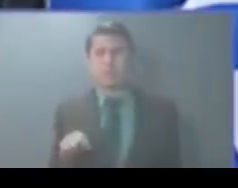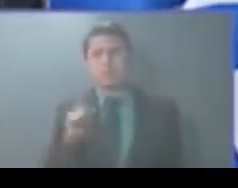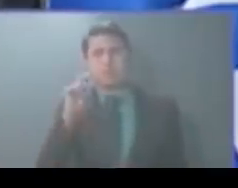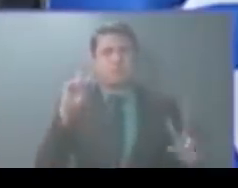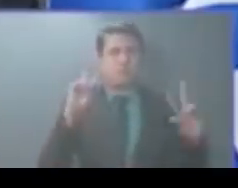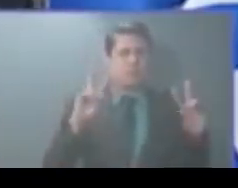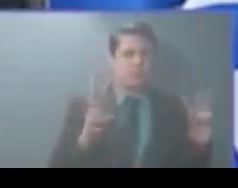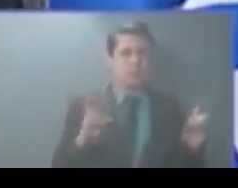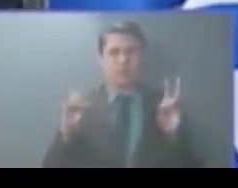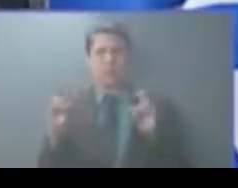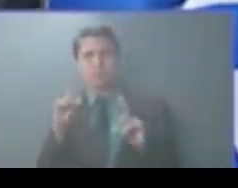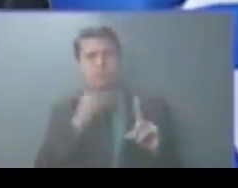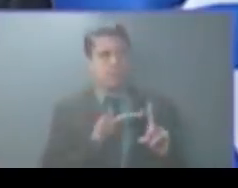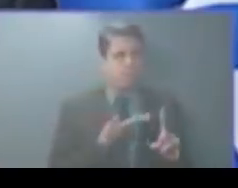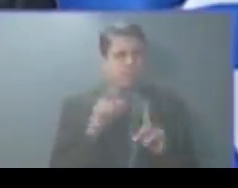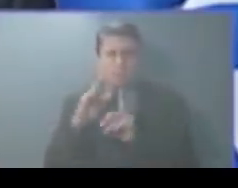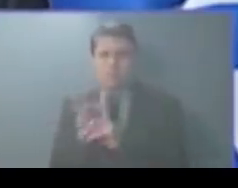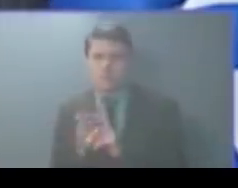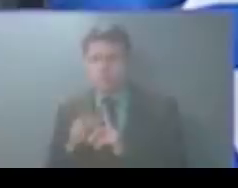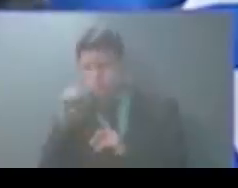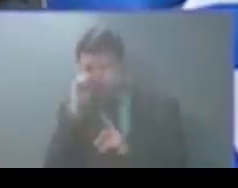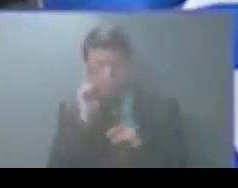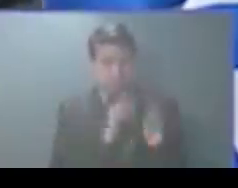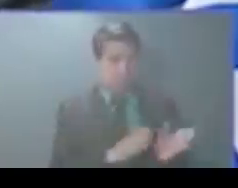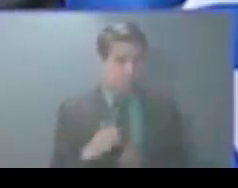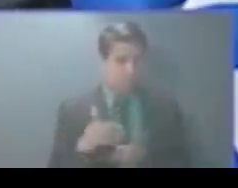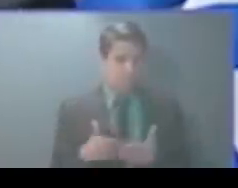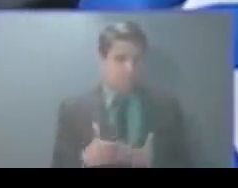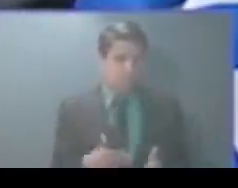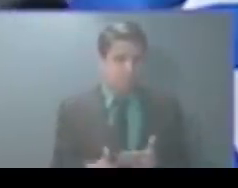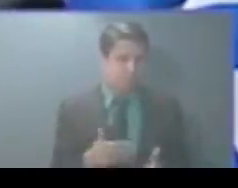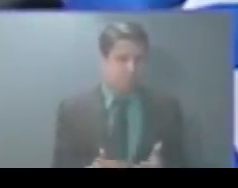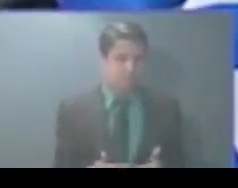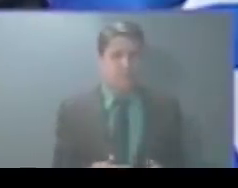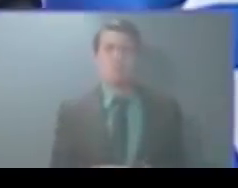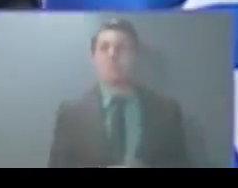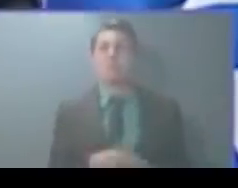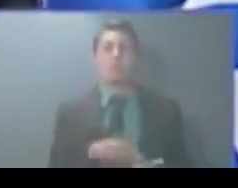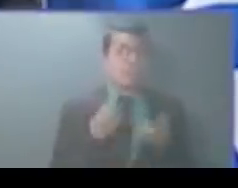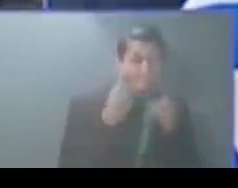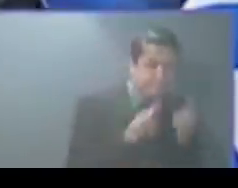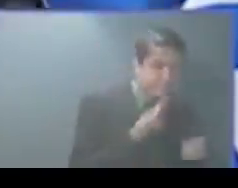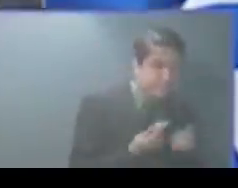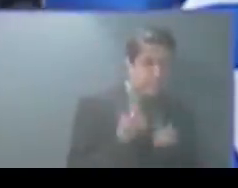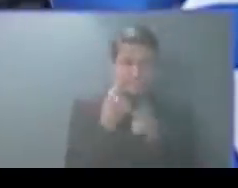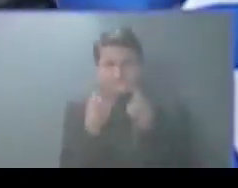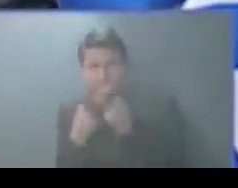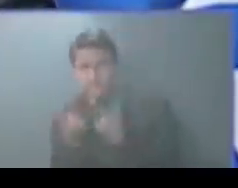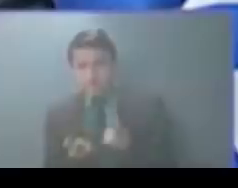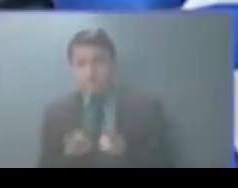objetivos de la operación, del procedimiento, de la visita.